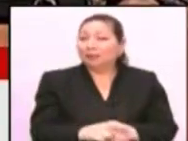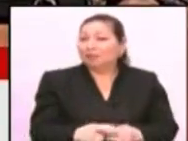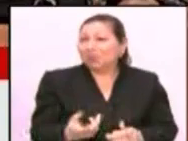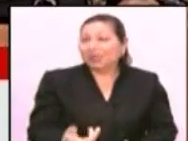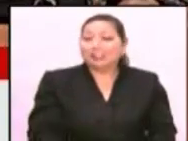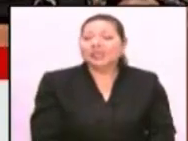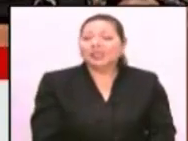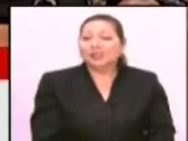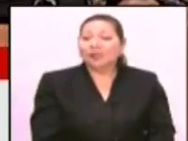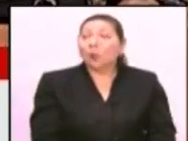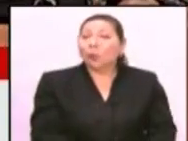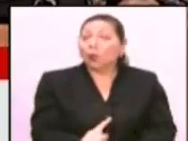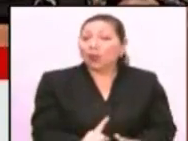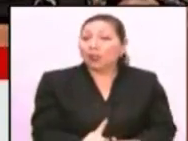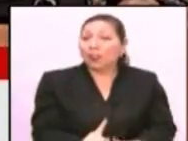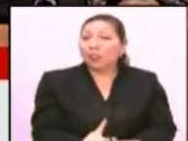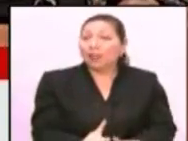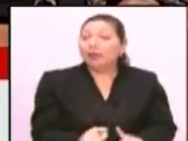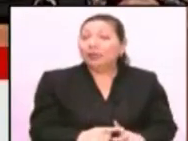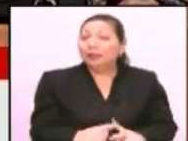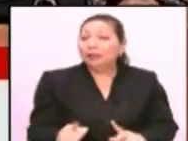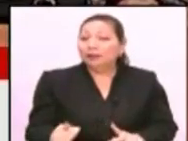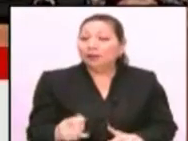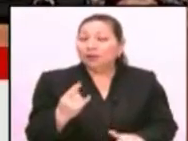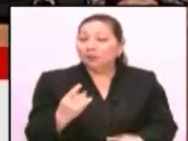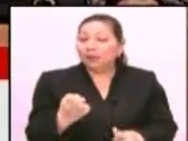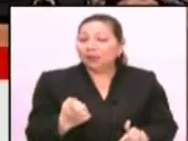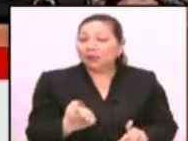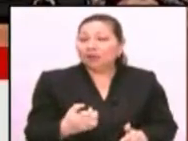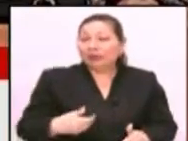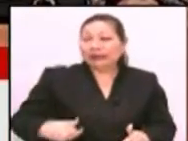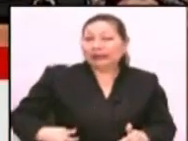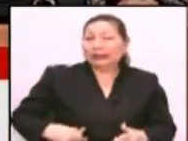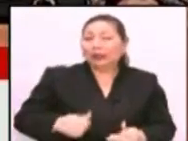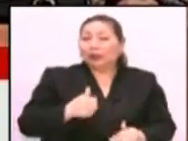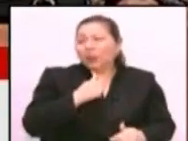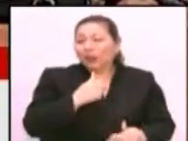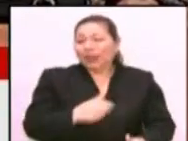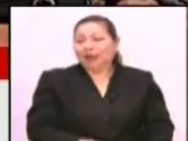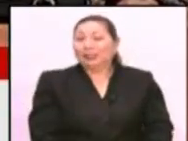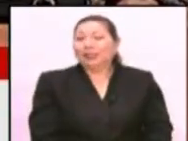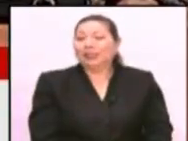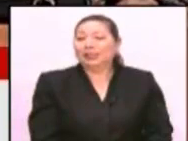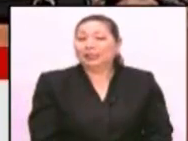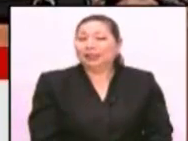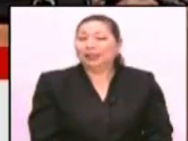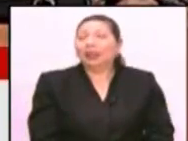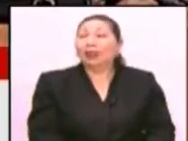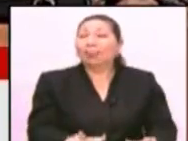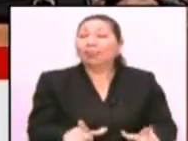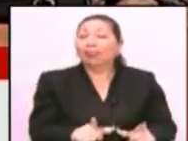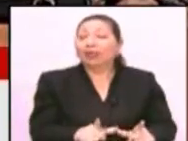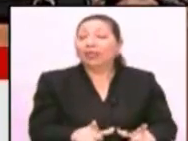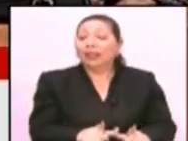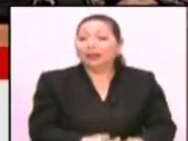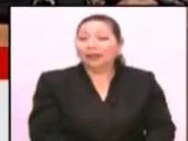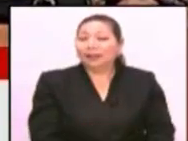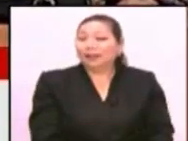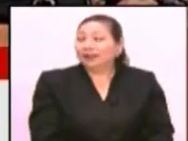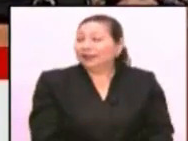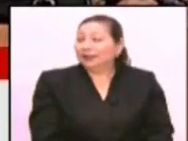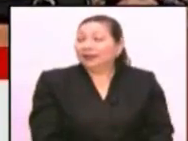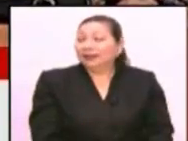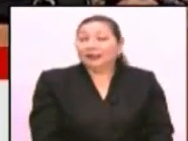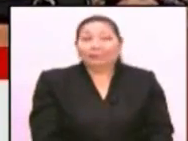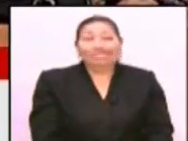o internos, cuando sale de una emergencia con una peritonitis, nos dicen el DNI del interno. Y a veces no lo tenemos, o